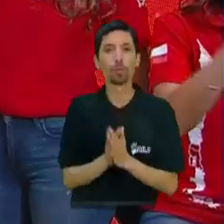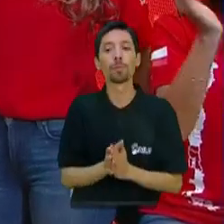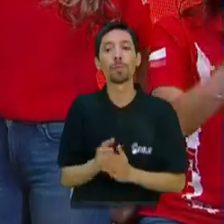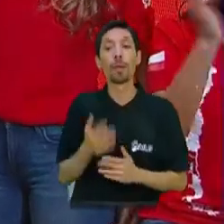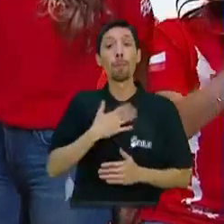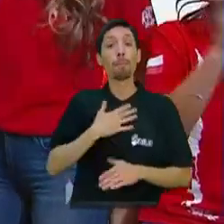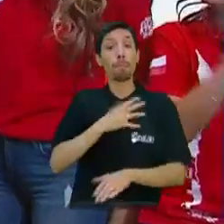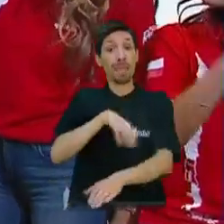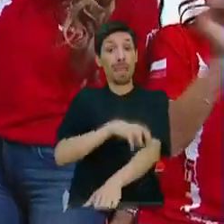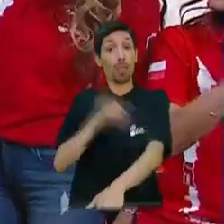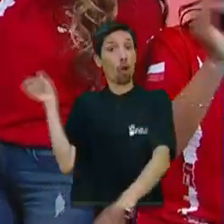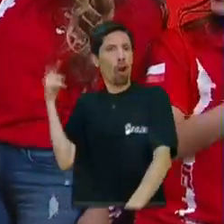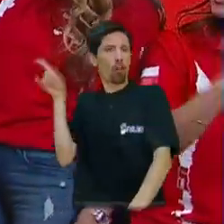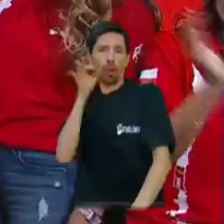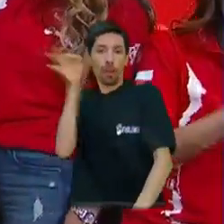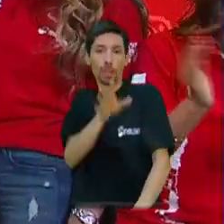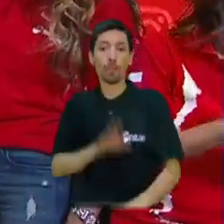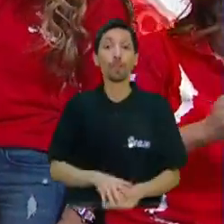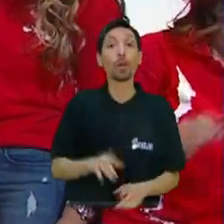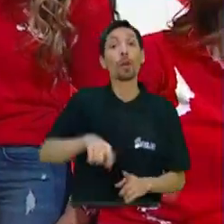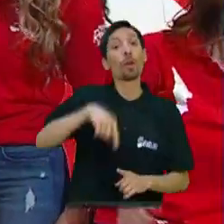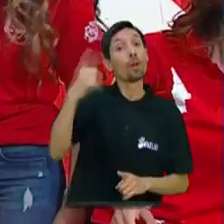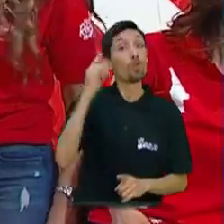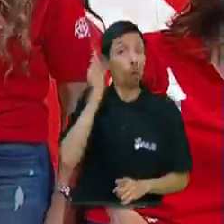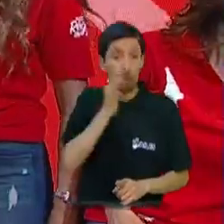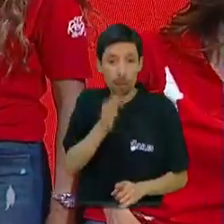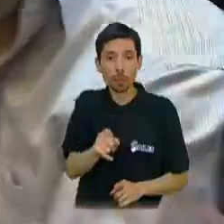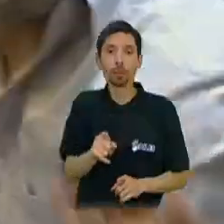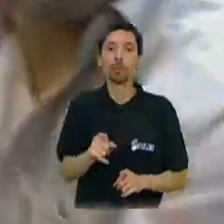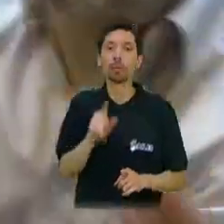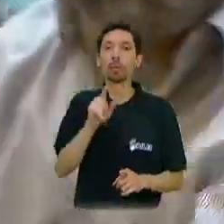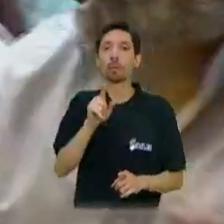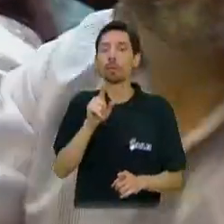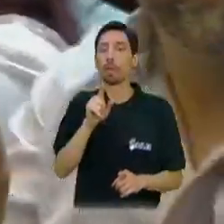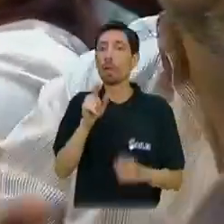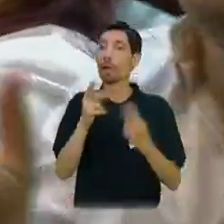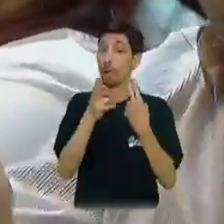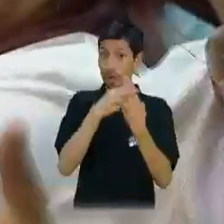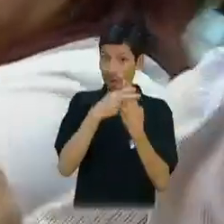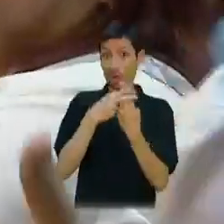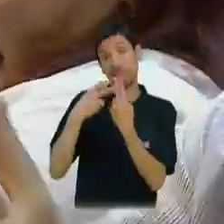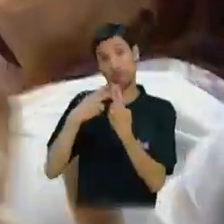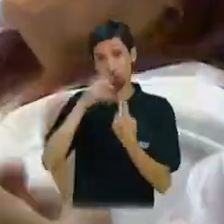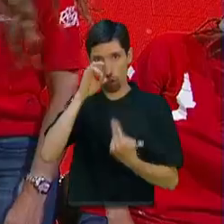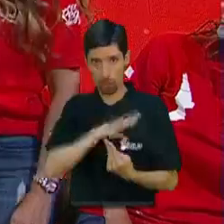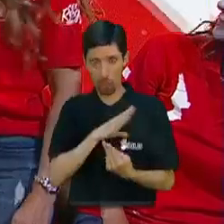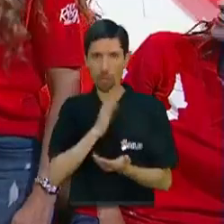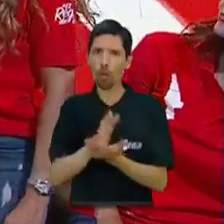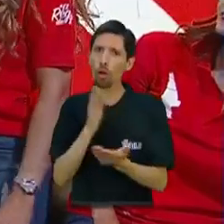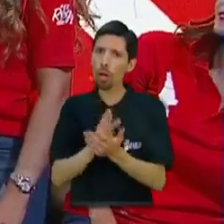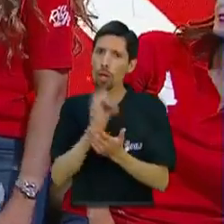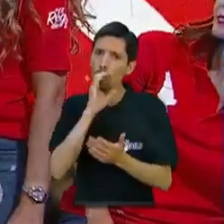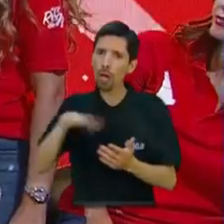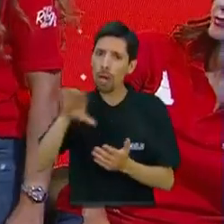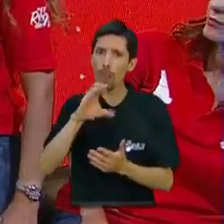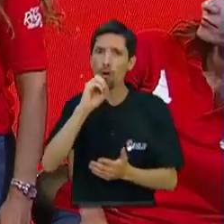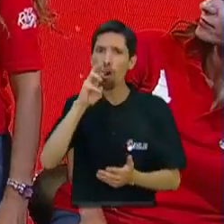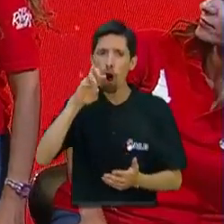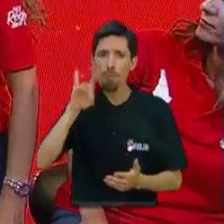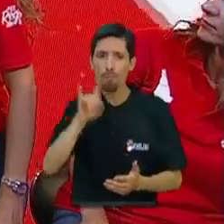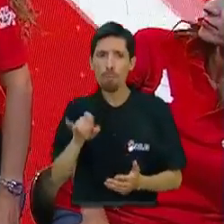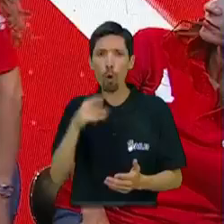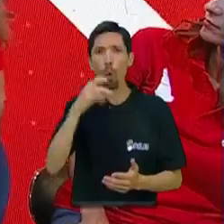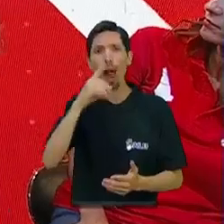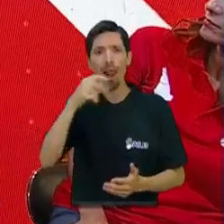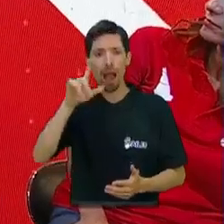mi región. Acá tenemos otro, Leandro Torres. Hashtag Teletón Chile, Escuela Rural Los Coipos, Gualañé, Región